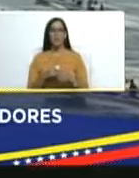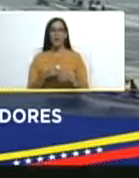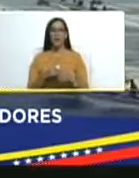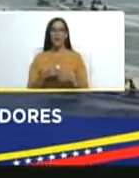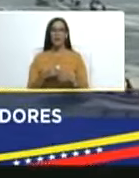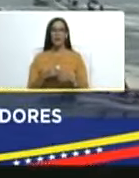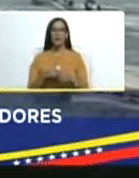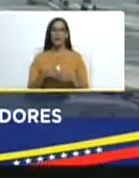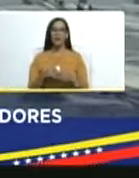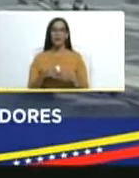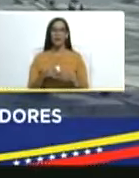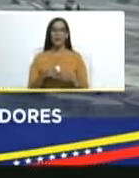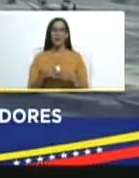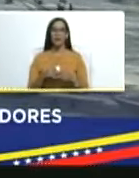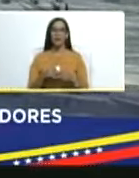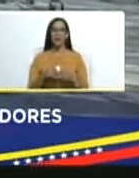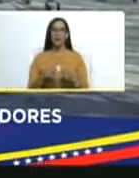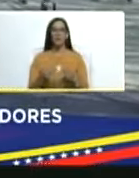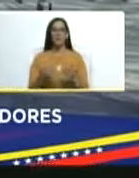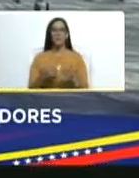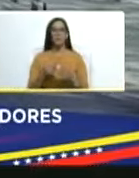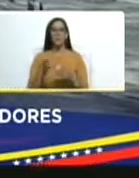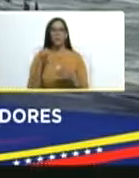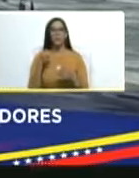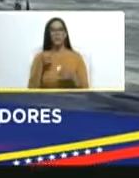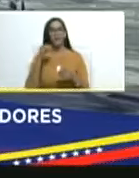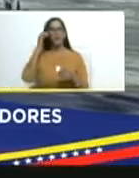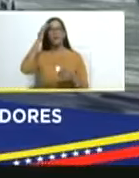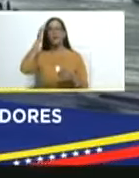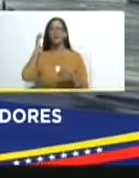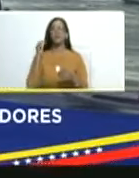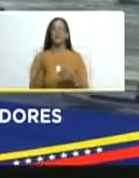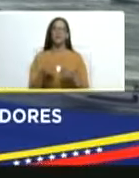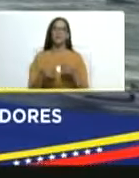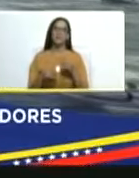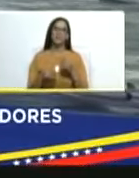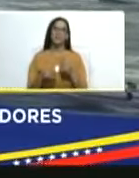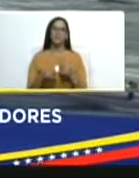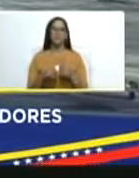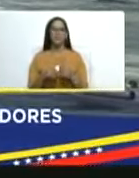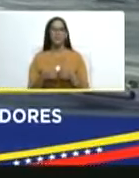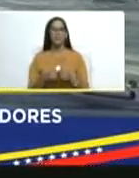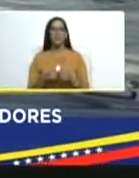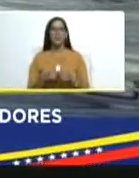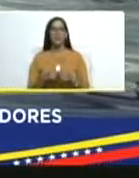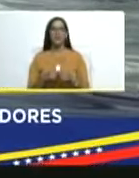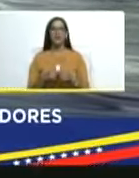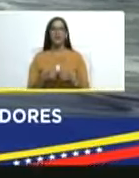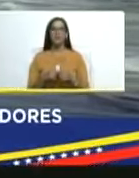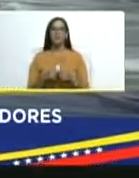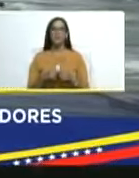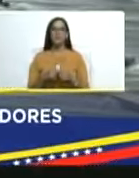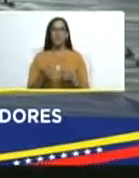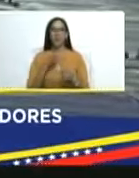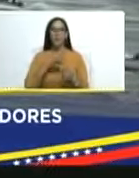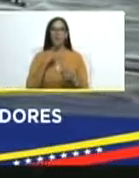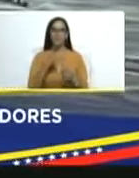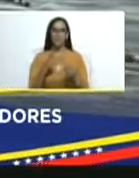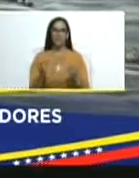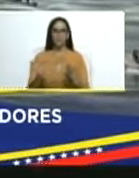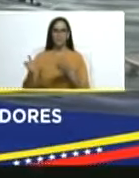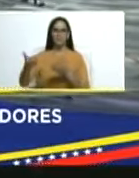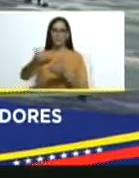solamente fue el rescate o el recibir estos desechos, sino en que los estamos